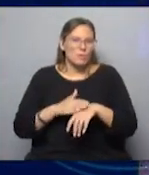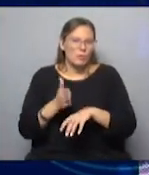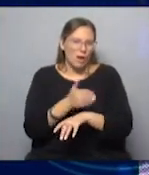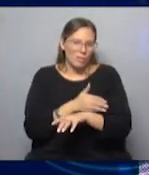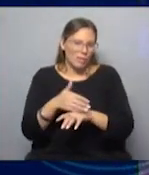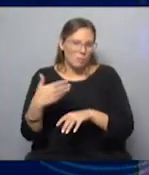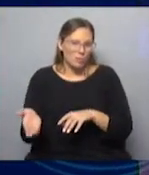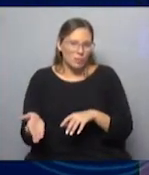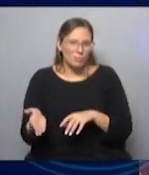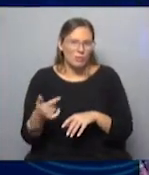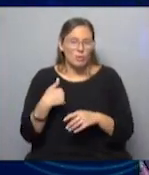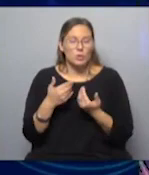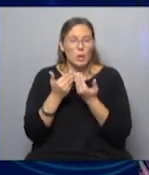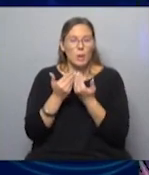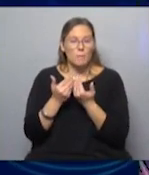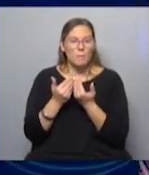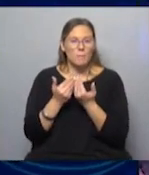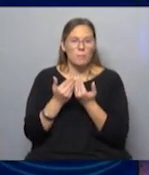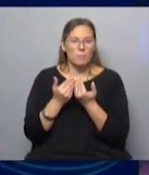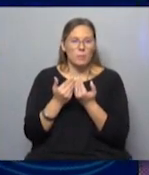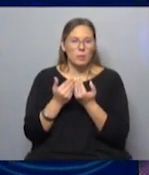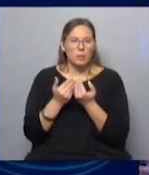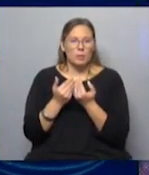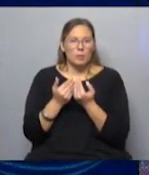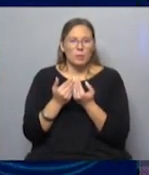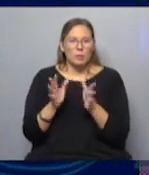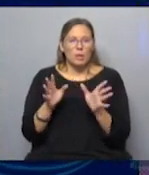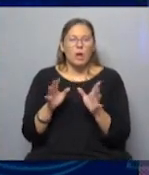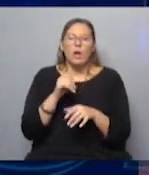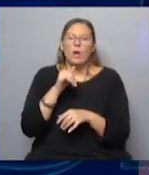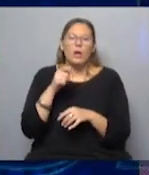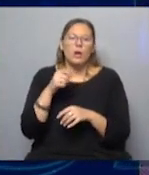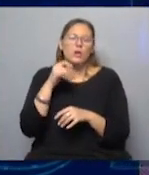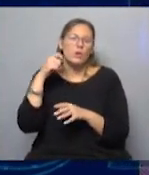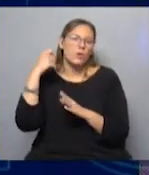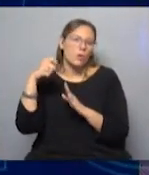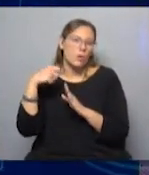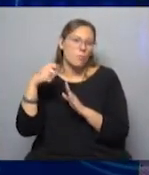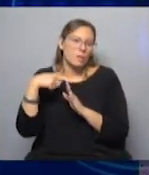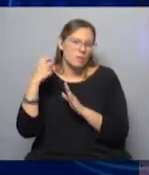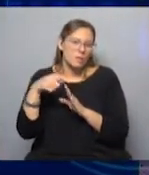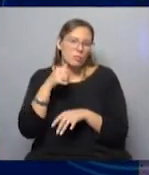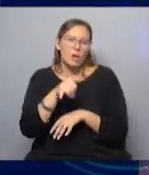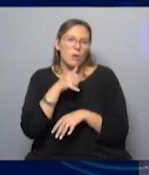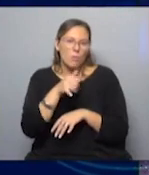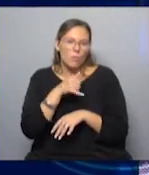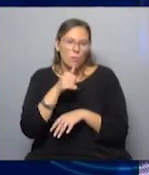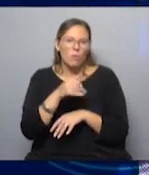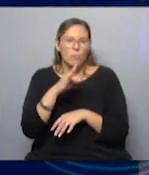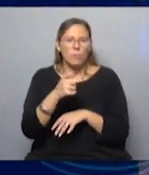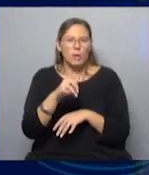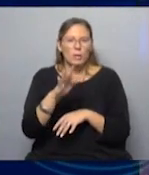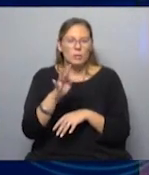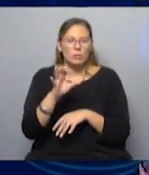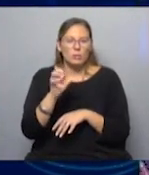bueno yo empiezo ya mucha novela muchas películas con con palitos con sandro